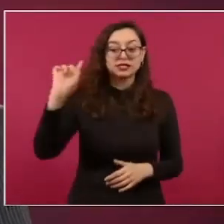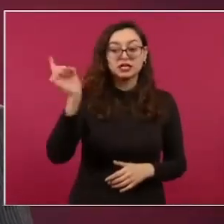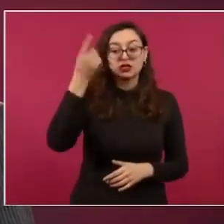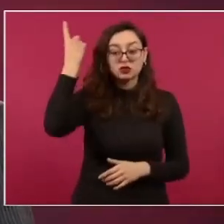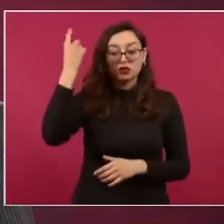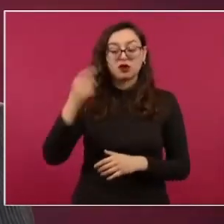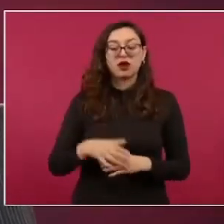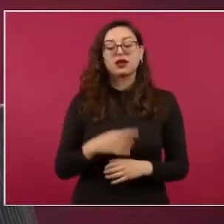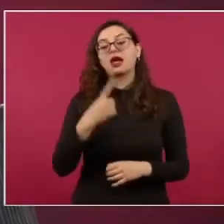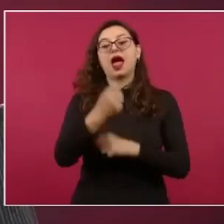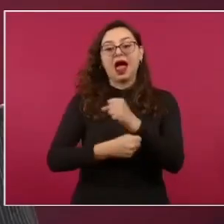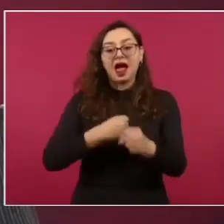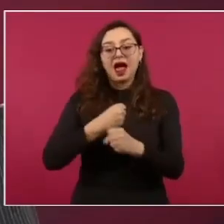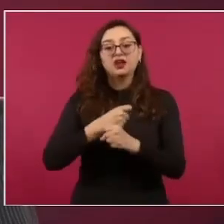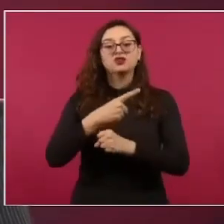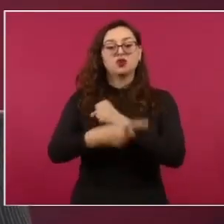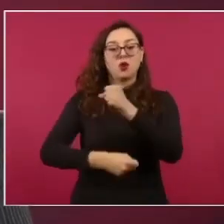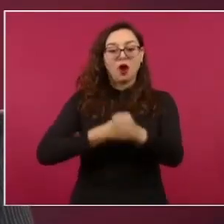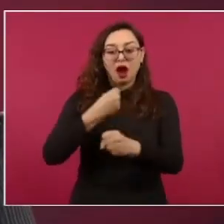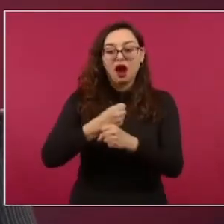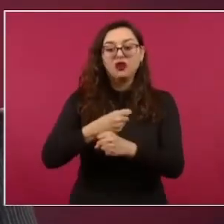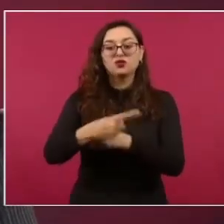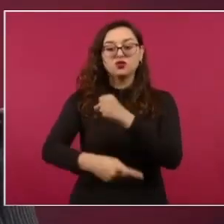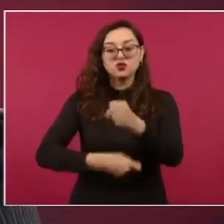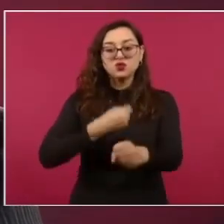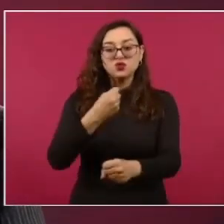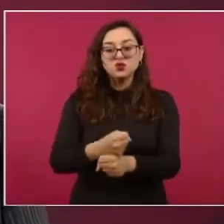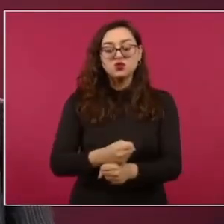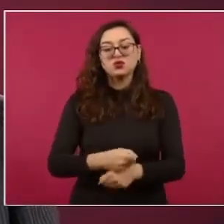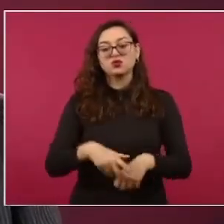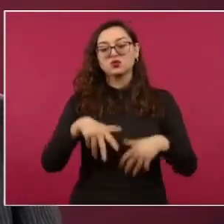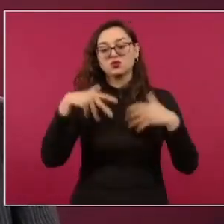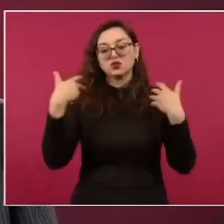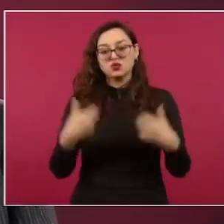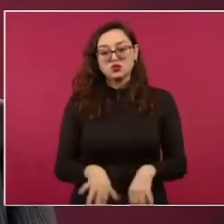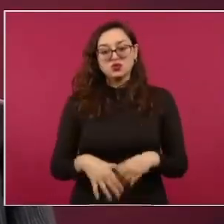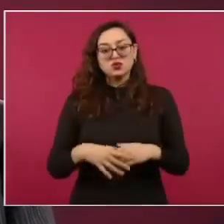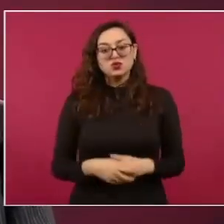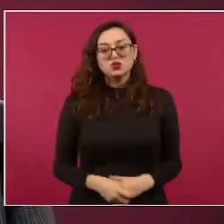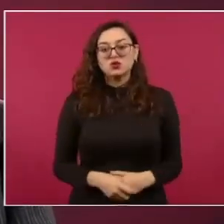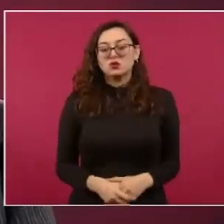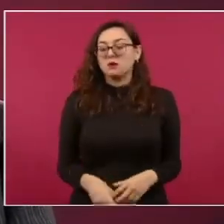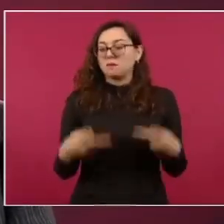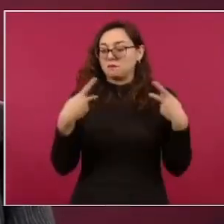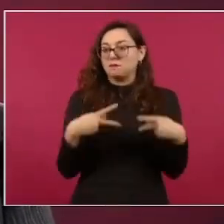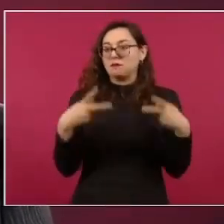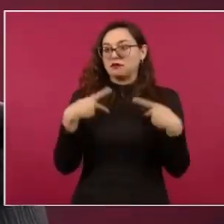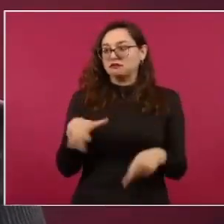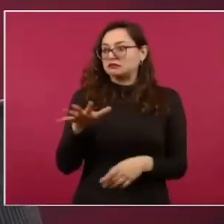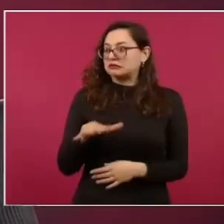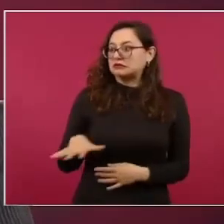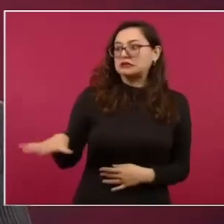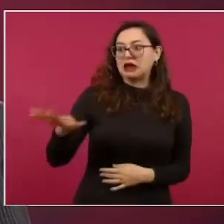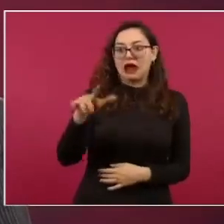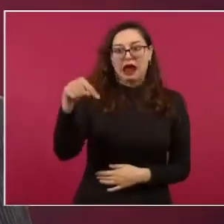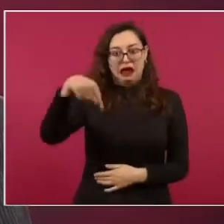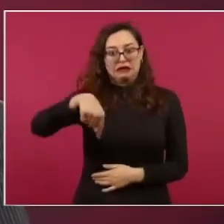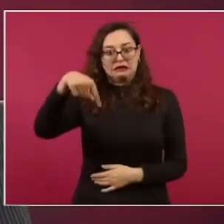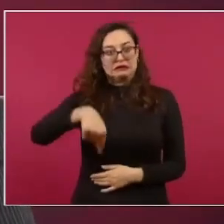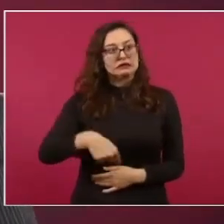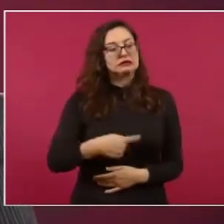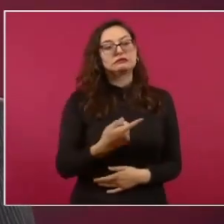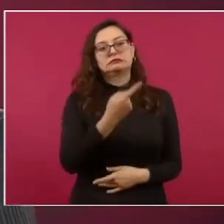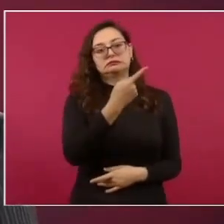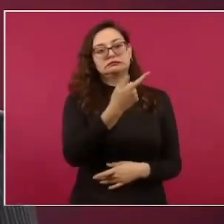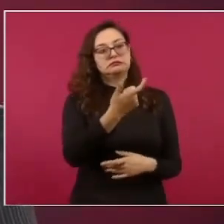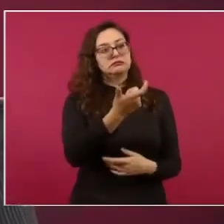año. Es la principal fuente de ingresos de nuestro país. Si el pueblo de